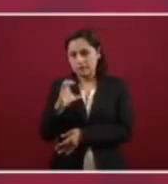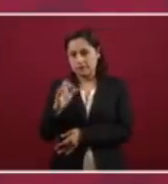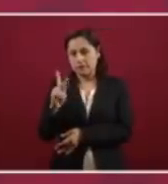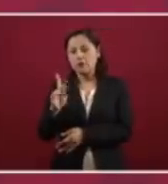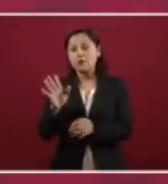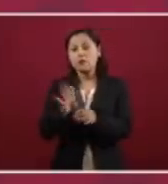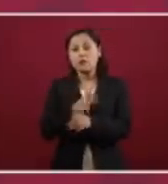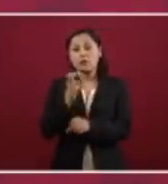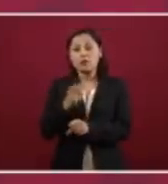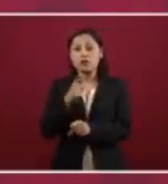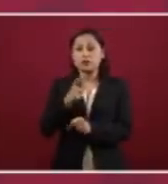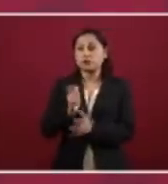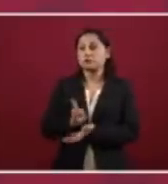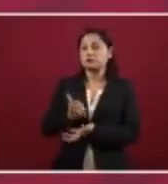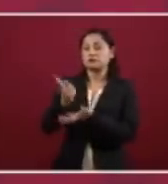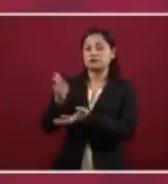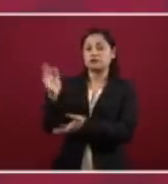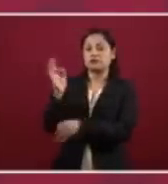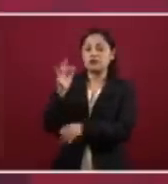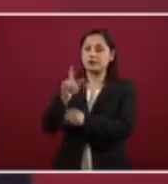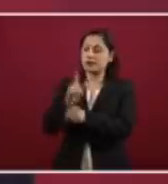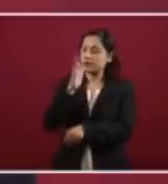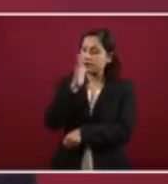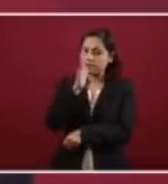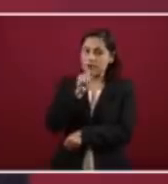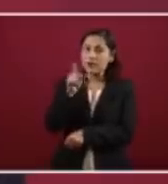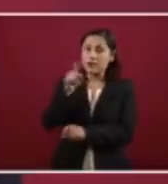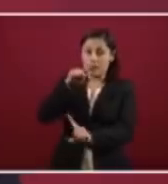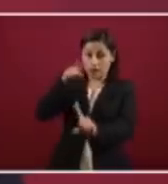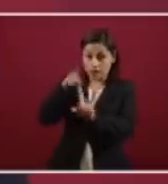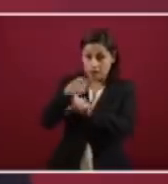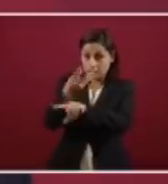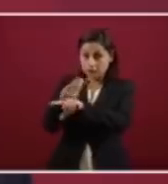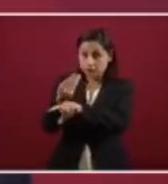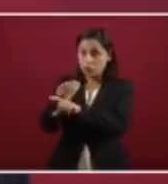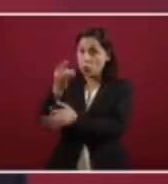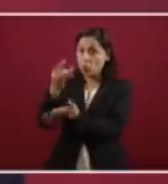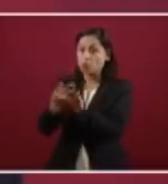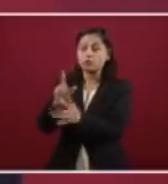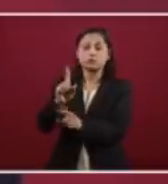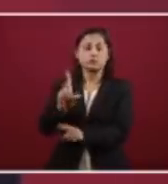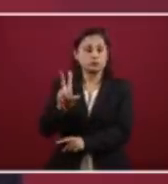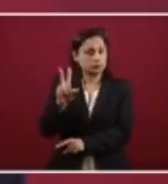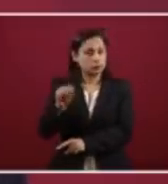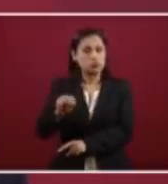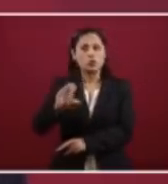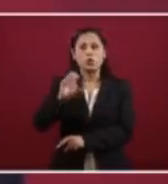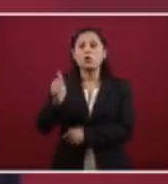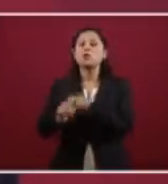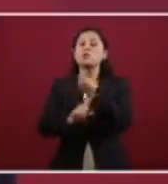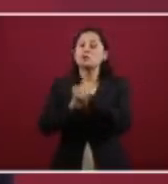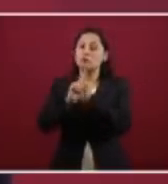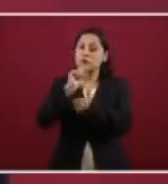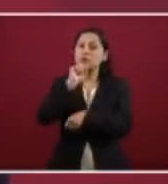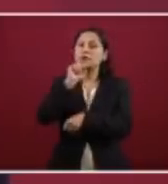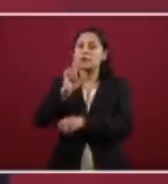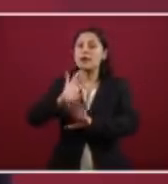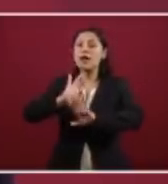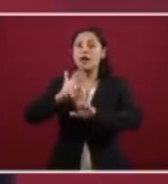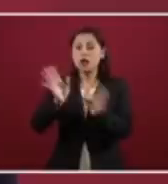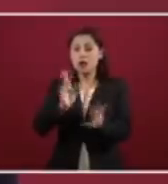no solo lo que tiene que ver con la reconstrucción. Esto lo hemos ya planteado a la Secretaría de Hacienda para que se